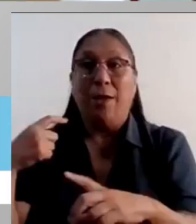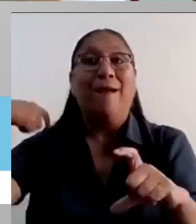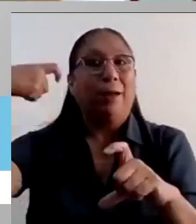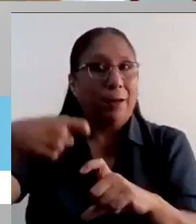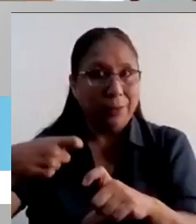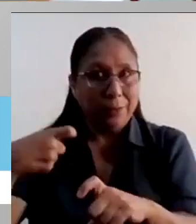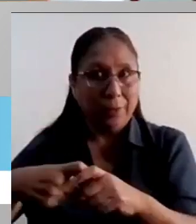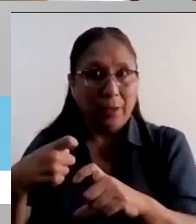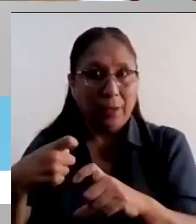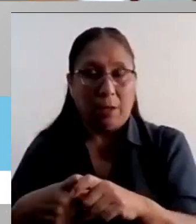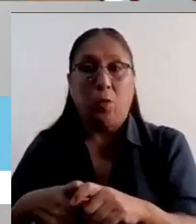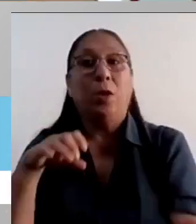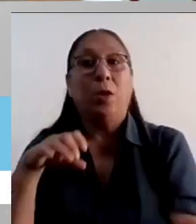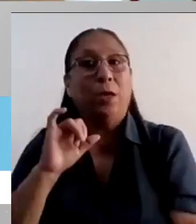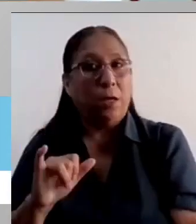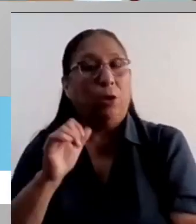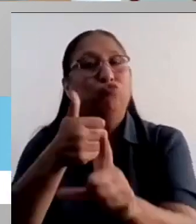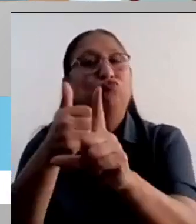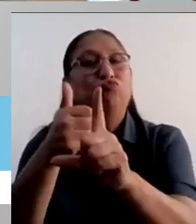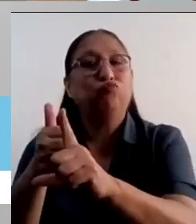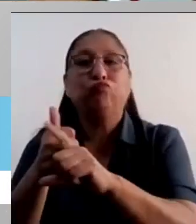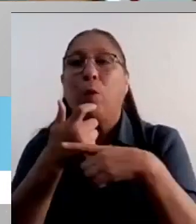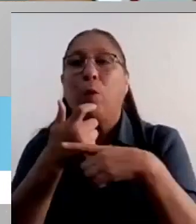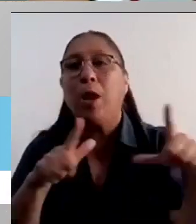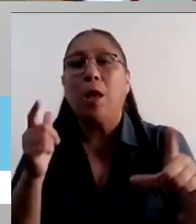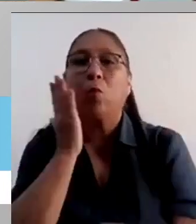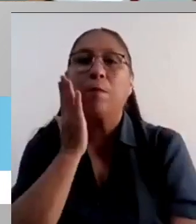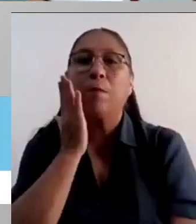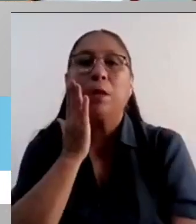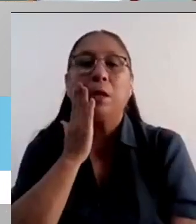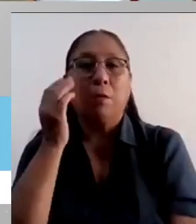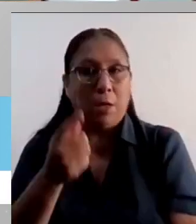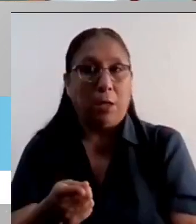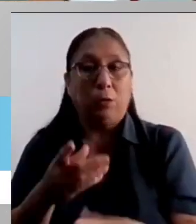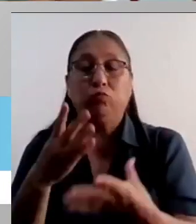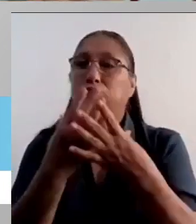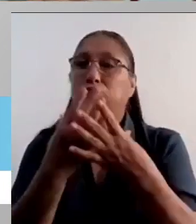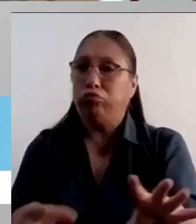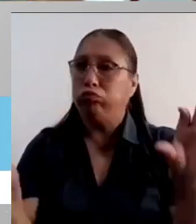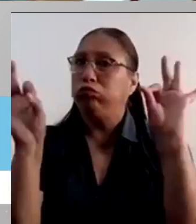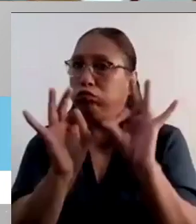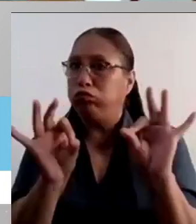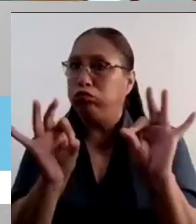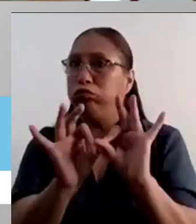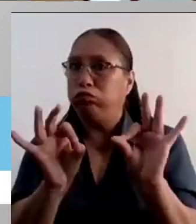castellano como en su lengua materna, ¿no? Esto es muy importante porque